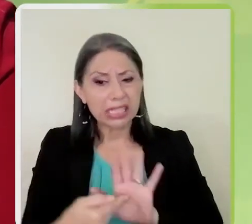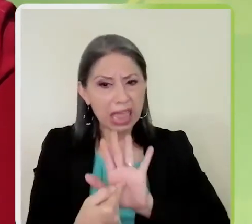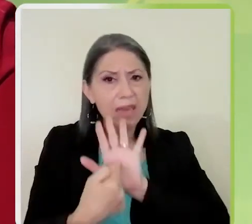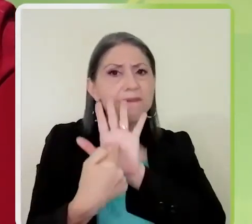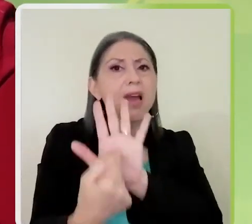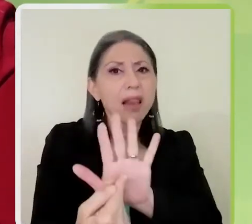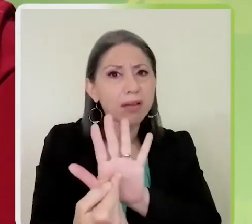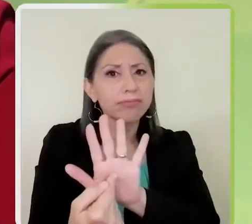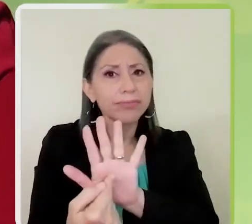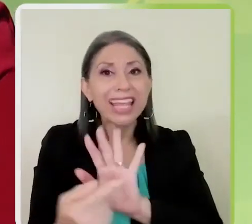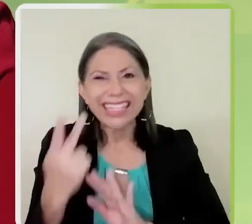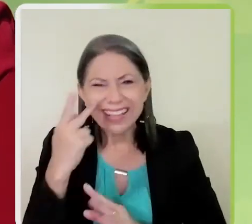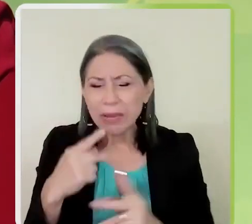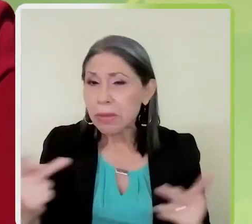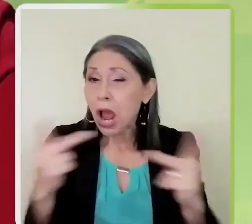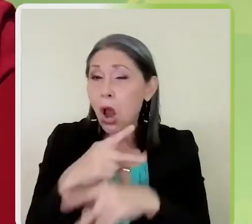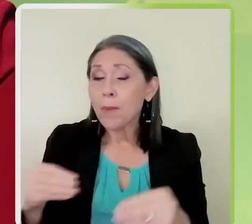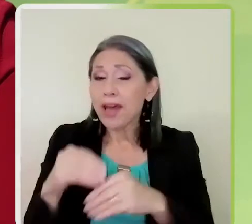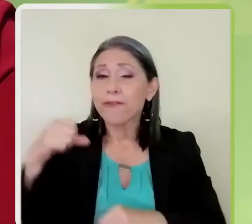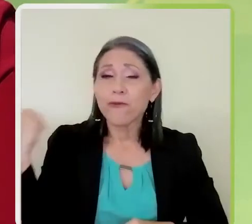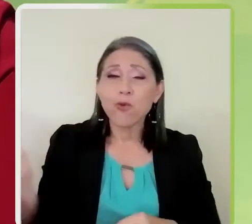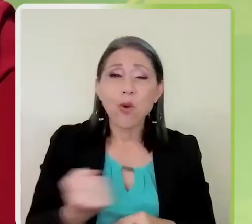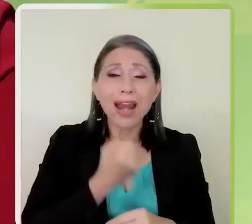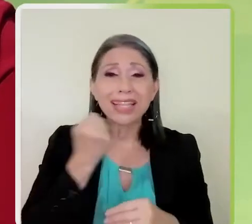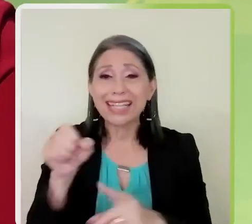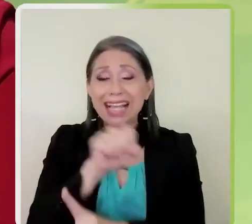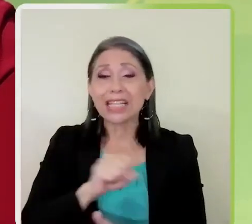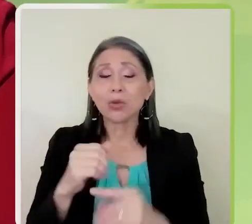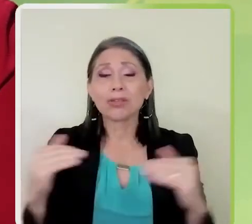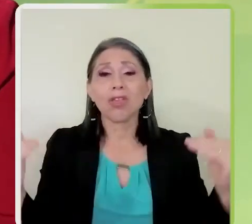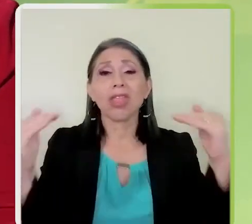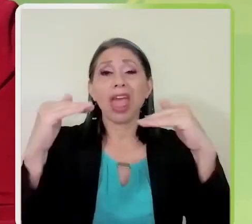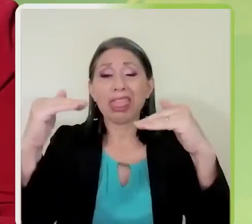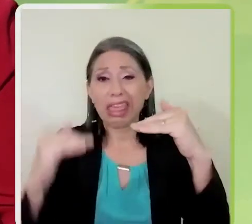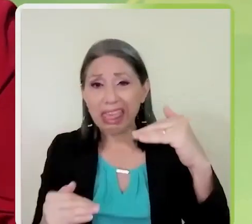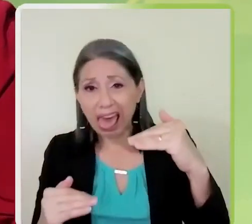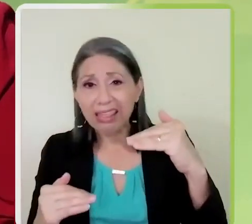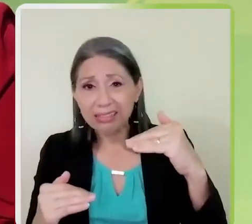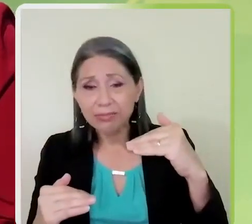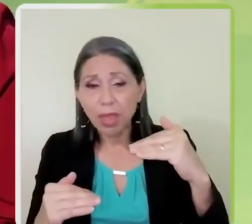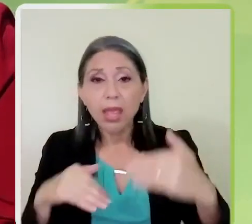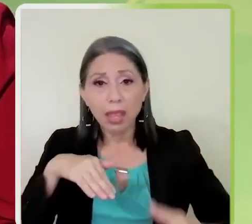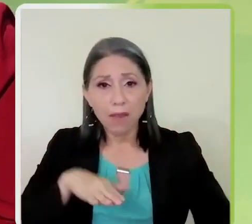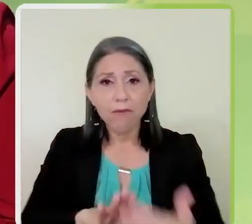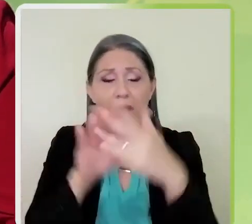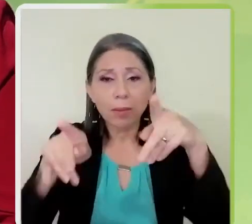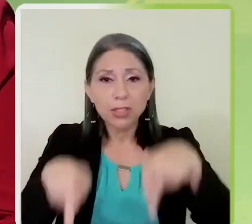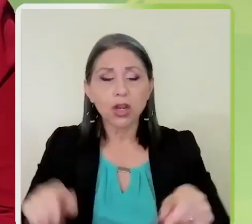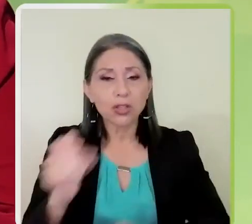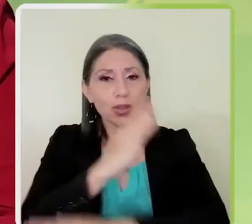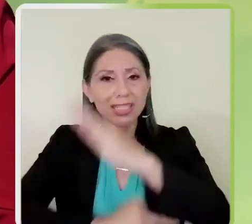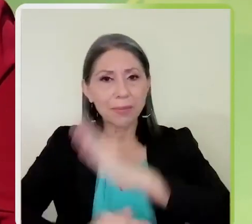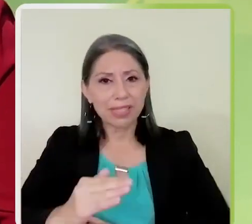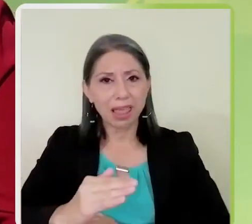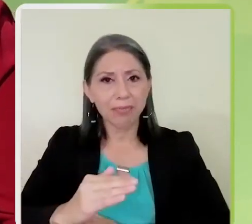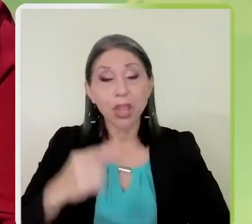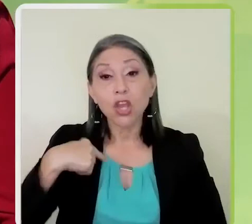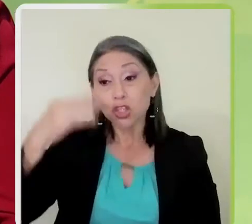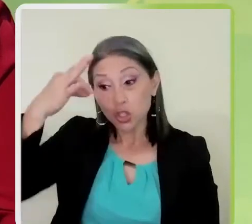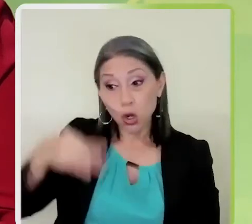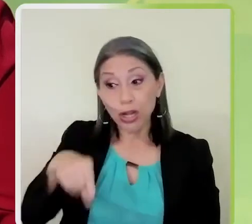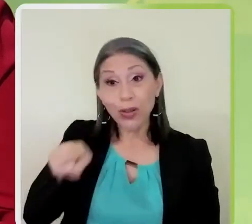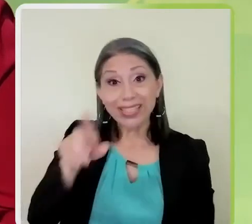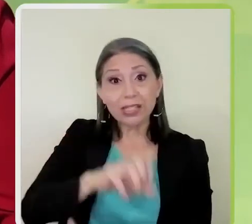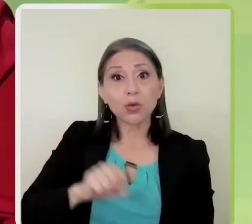las inequidades que ya de por sí las personas con discapacidad enfrentan. Si pudiera concluir, bueno, yo creo que esto es un punto de inflexión, ¿verdad?,